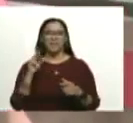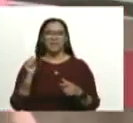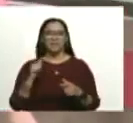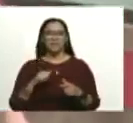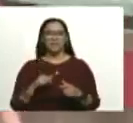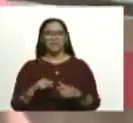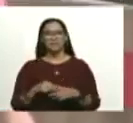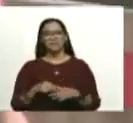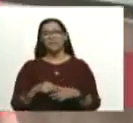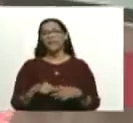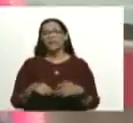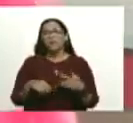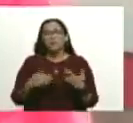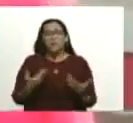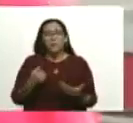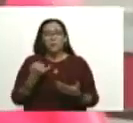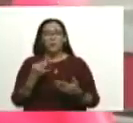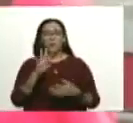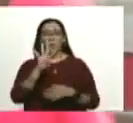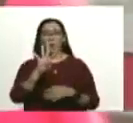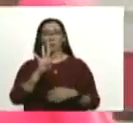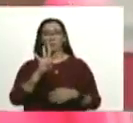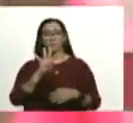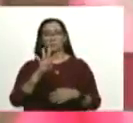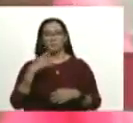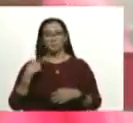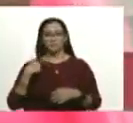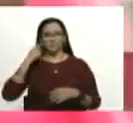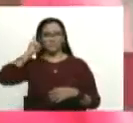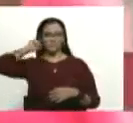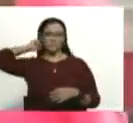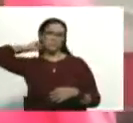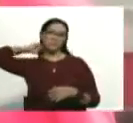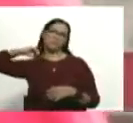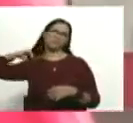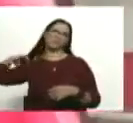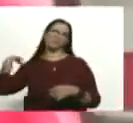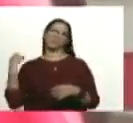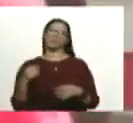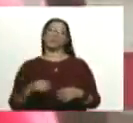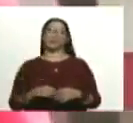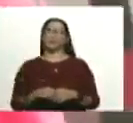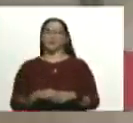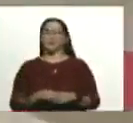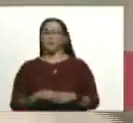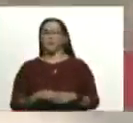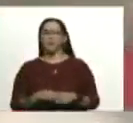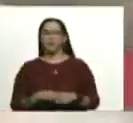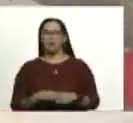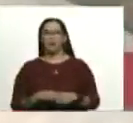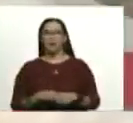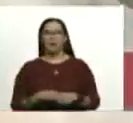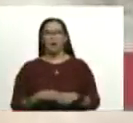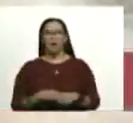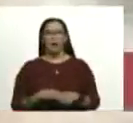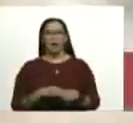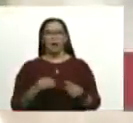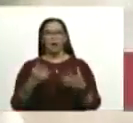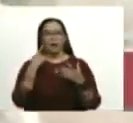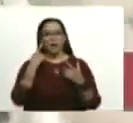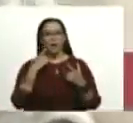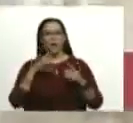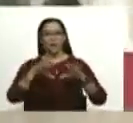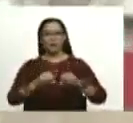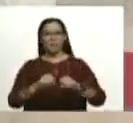Ok, ¿y cuántos hay acá? Tenemos cuatro, un cazar, dos hembras y dos machos. ¿Será que nos movemos para allá a ver si logran salir y Jordana los agarra?